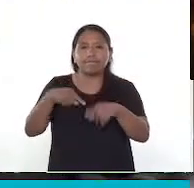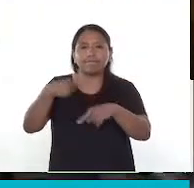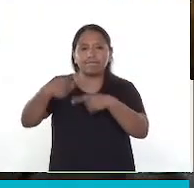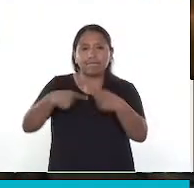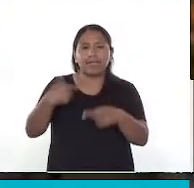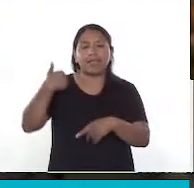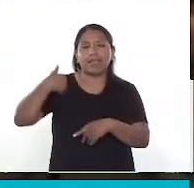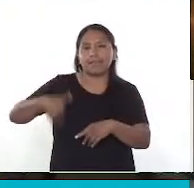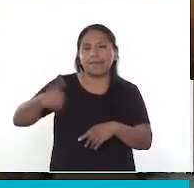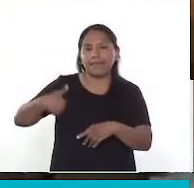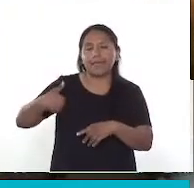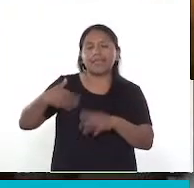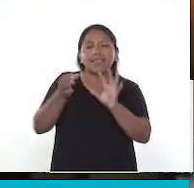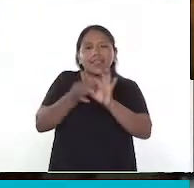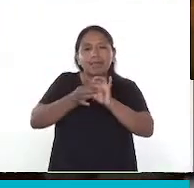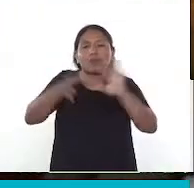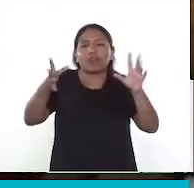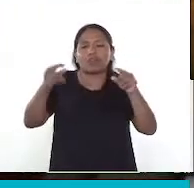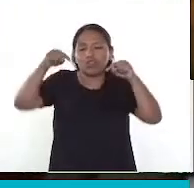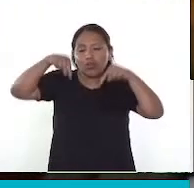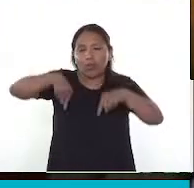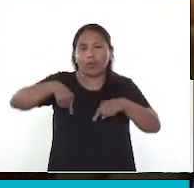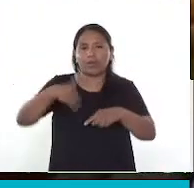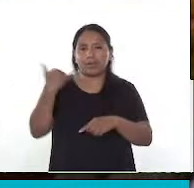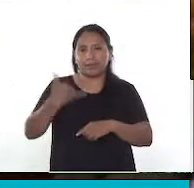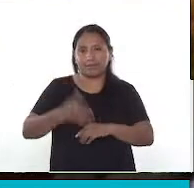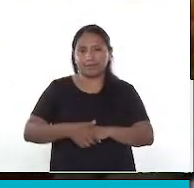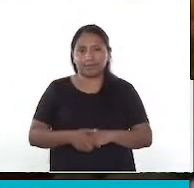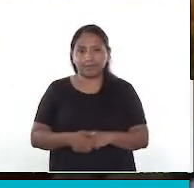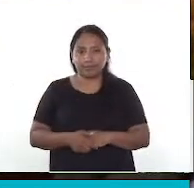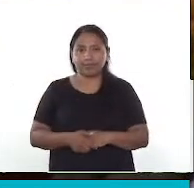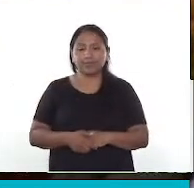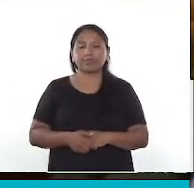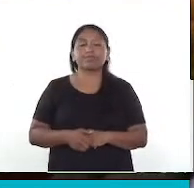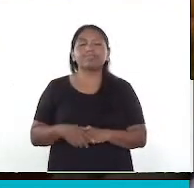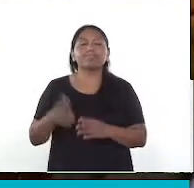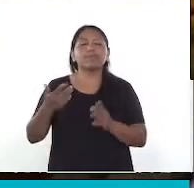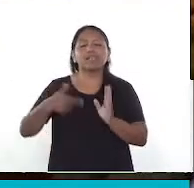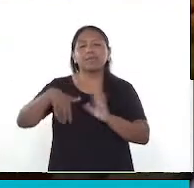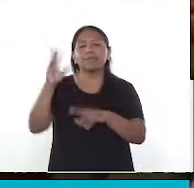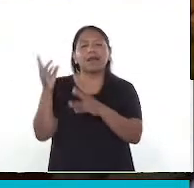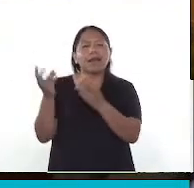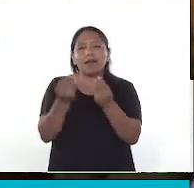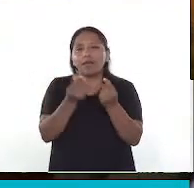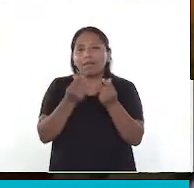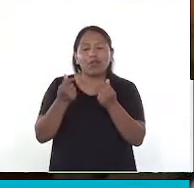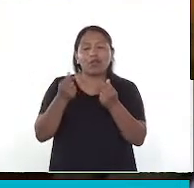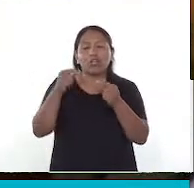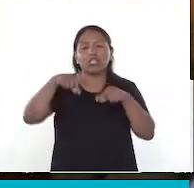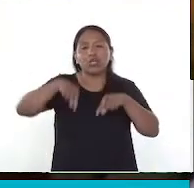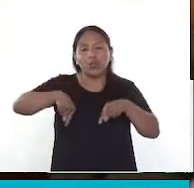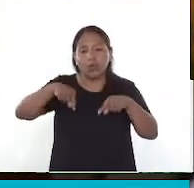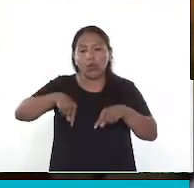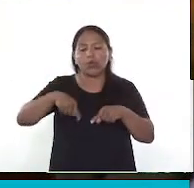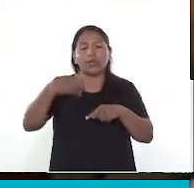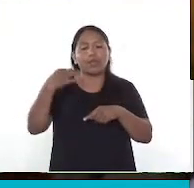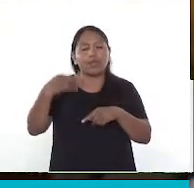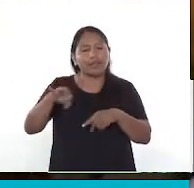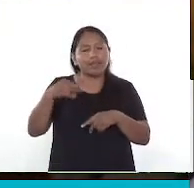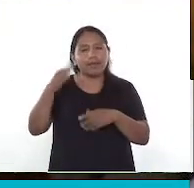país democrático que hoy tenemos y para mí el mayor valor que hoy debemos nosotros